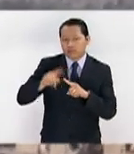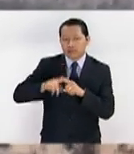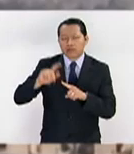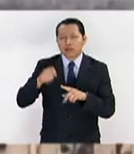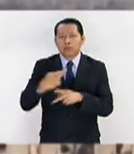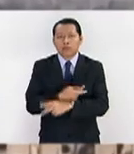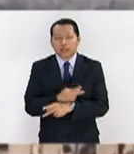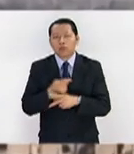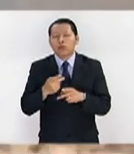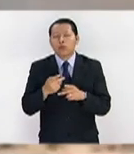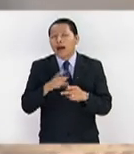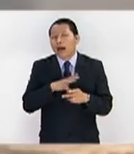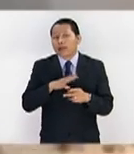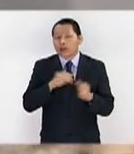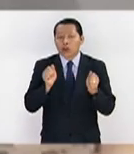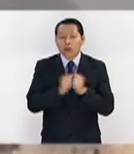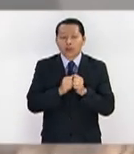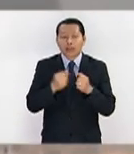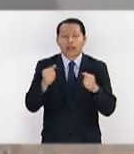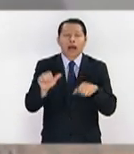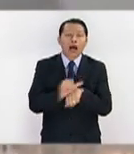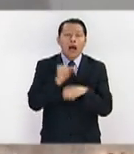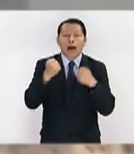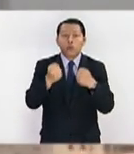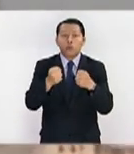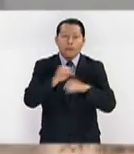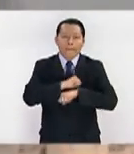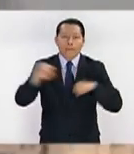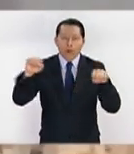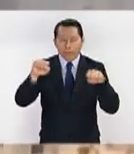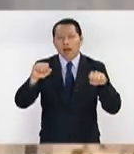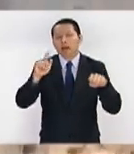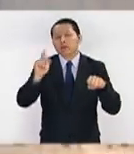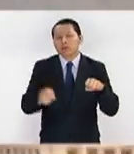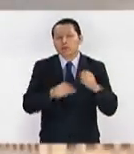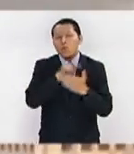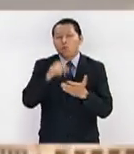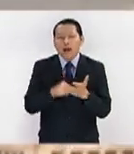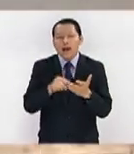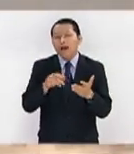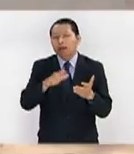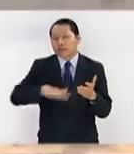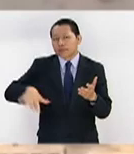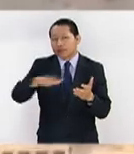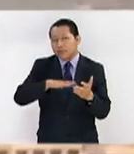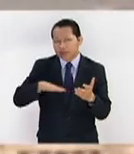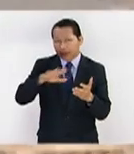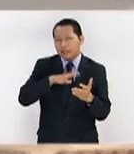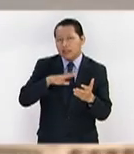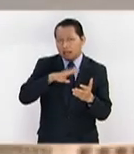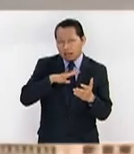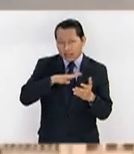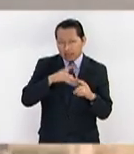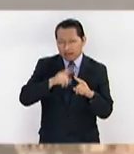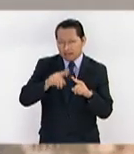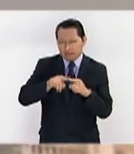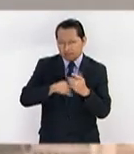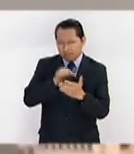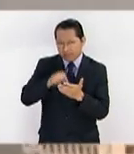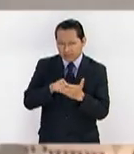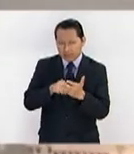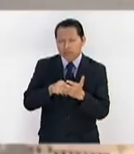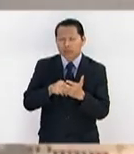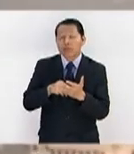atentado se llevó a cabo con un coche bomba. La explosión se registró en una zona ubicada entre los campos de gas de Cónico, el